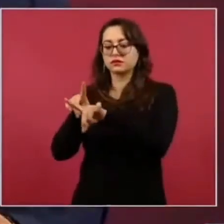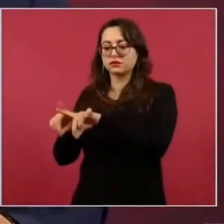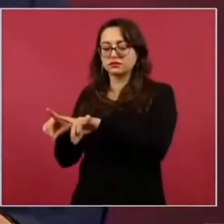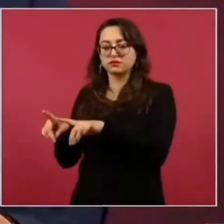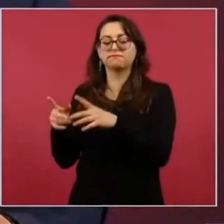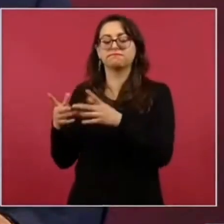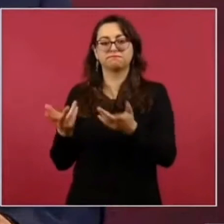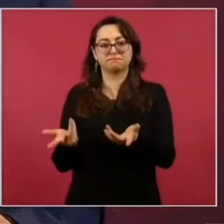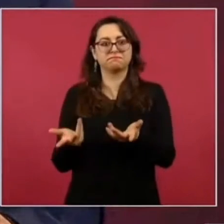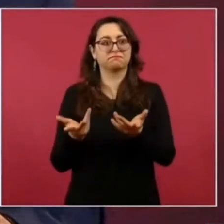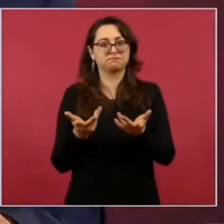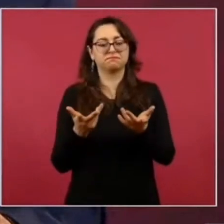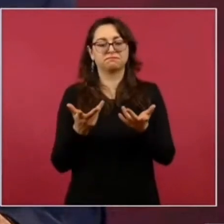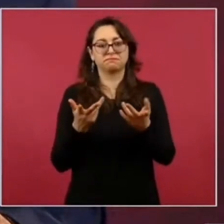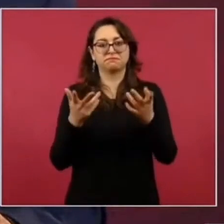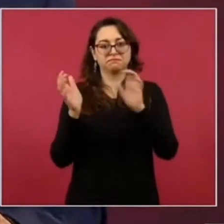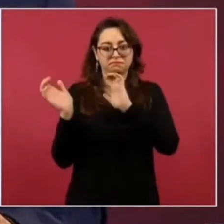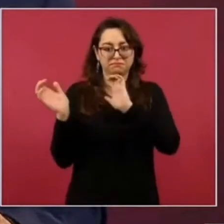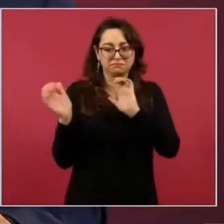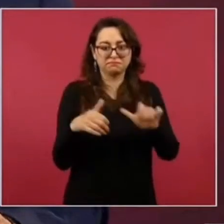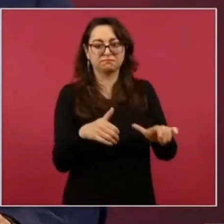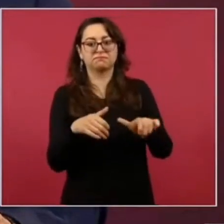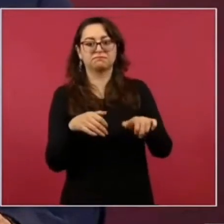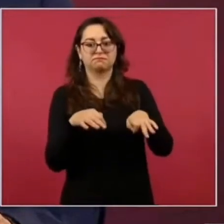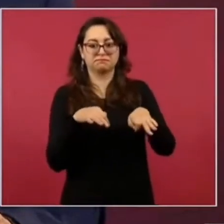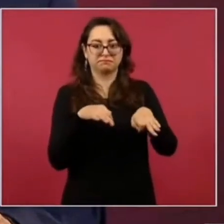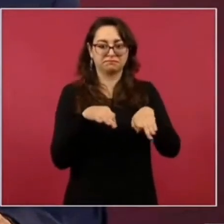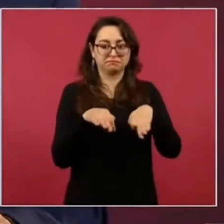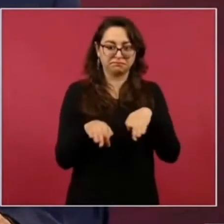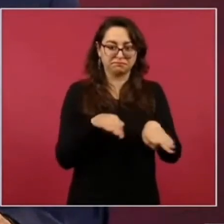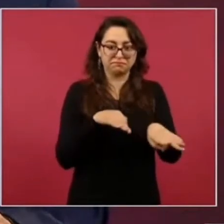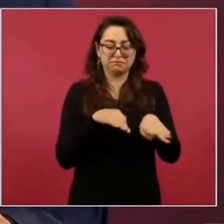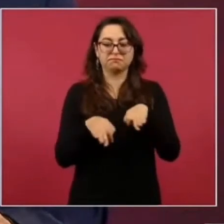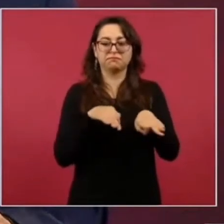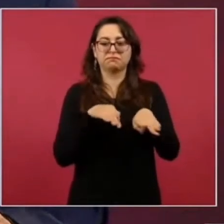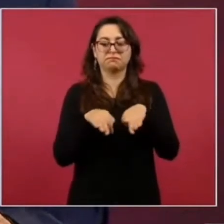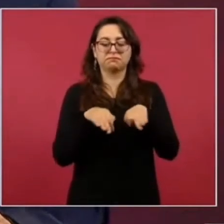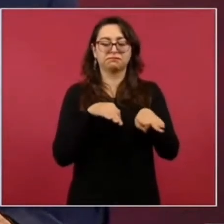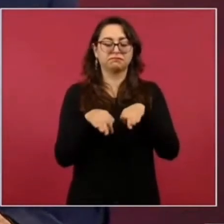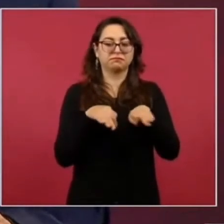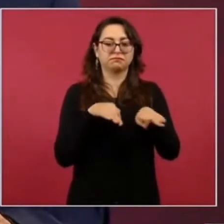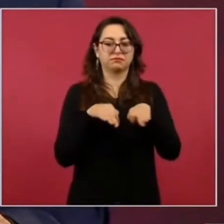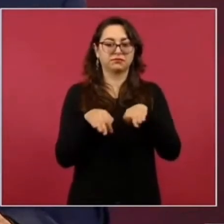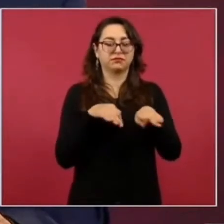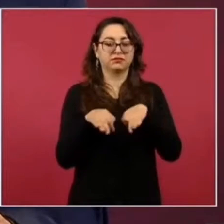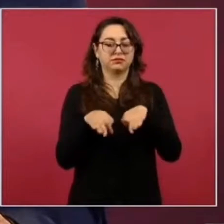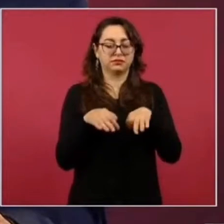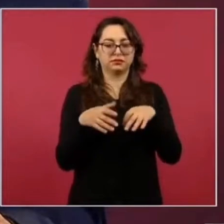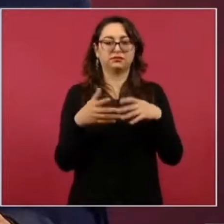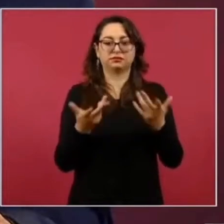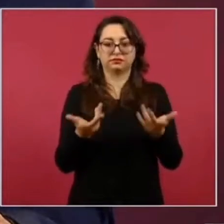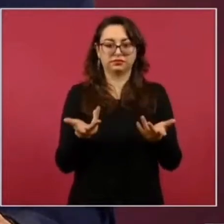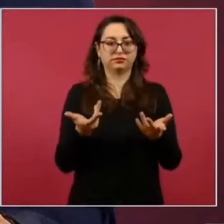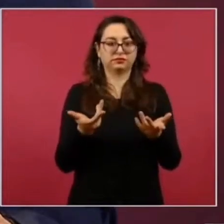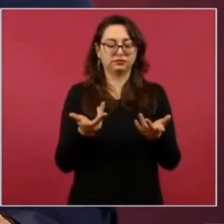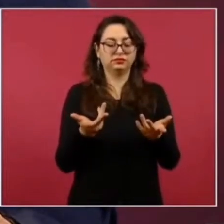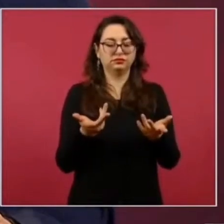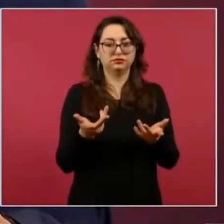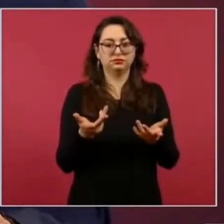tienen trabajo o que tenían trabajo en Dos Bocas puedan